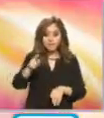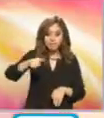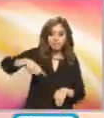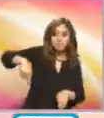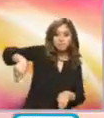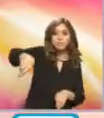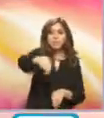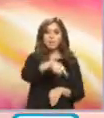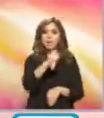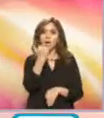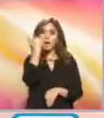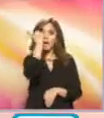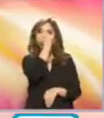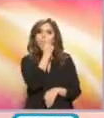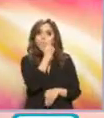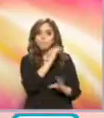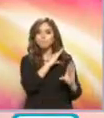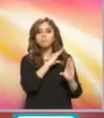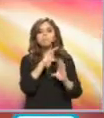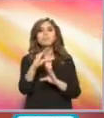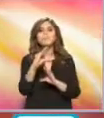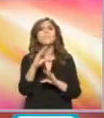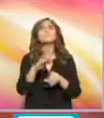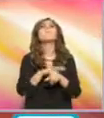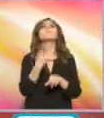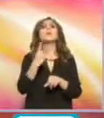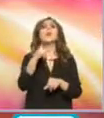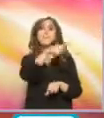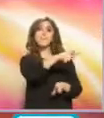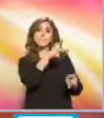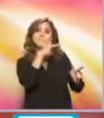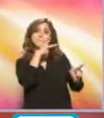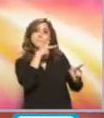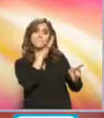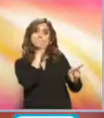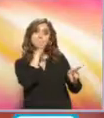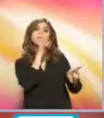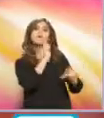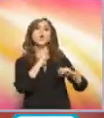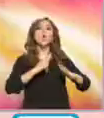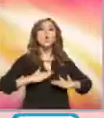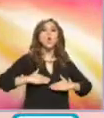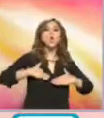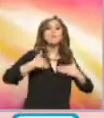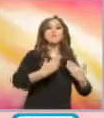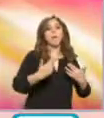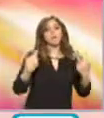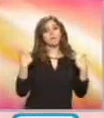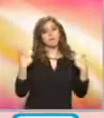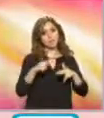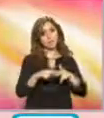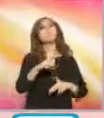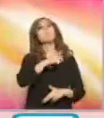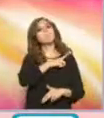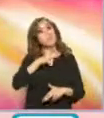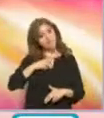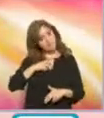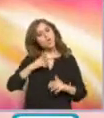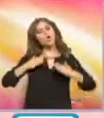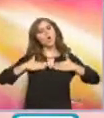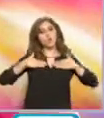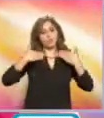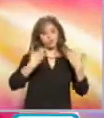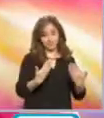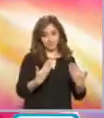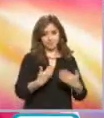manos, porque tú les estás dando esta gran responsabilidad, estás confiando en ellos, confía. Una vez que tú hayas elegido una